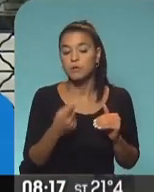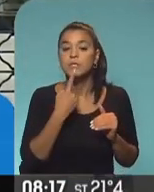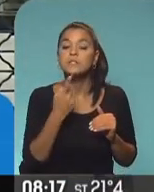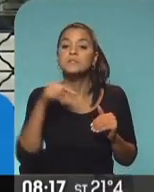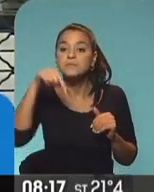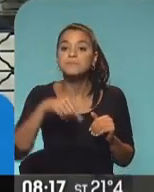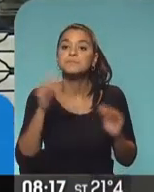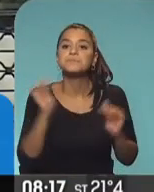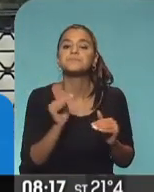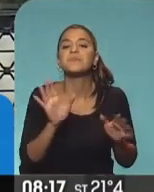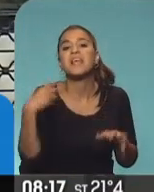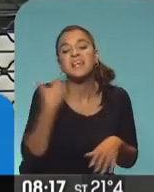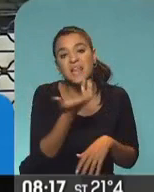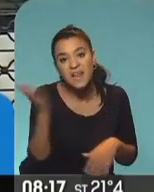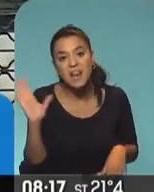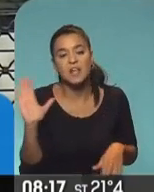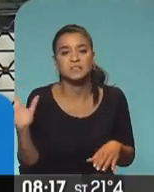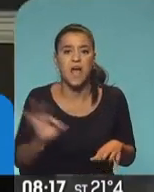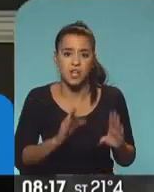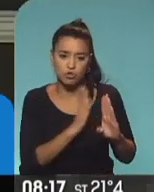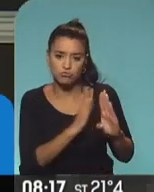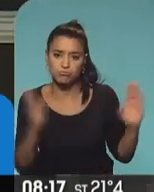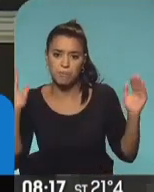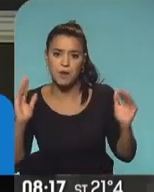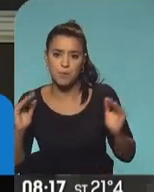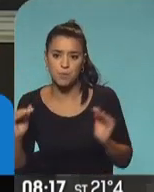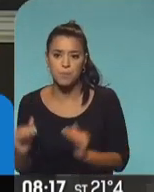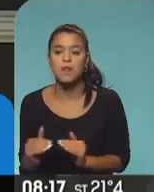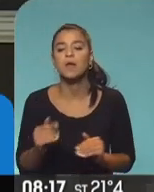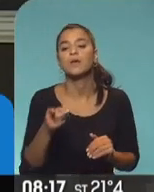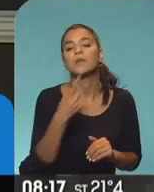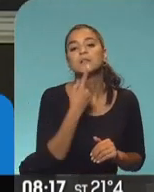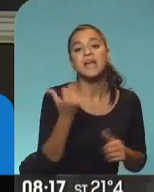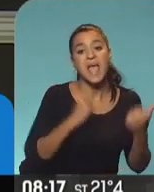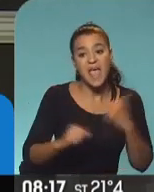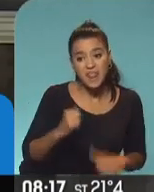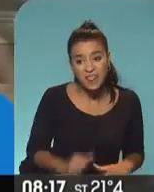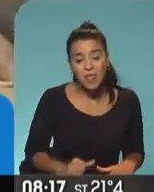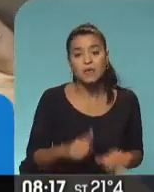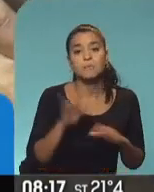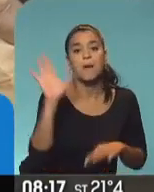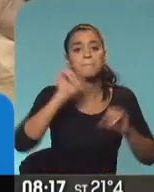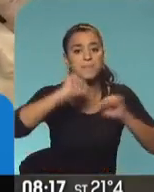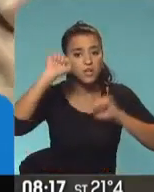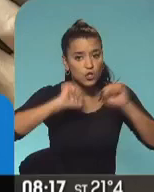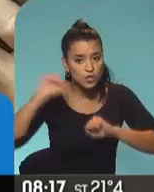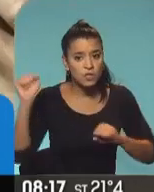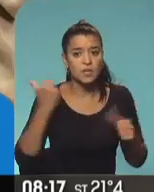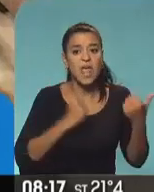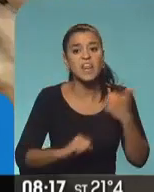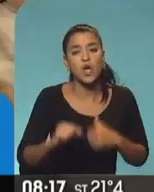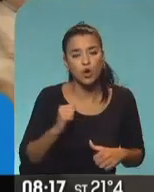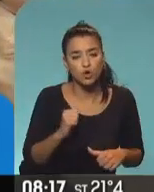tendencia a una disminución en general en todos estos años. ¿Y el tipo de heridas? Bueno, las heridas sobre todo son por pirotecnia, heridas